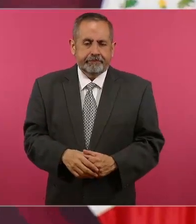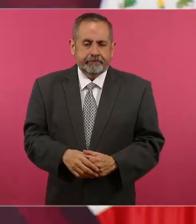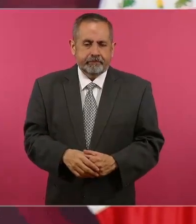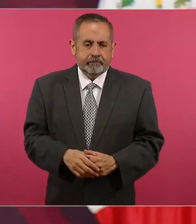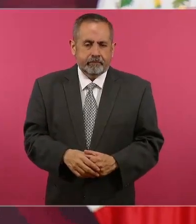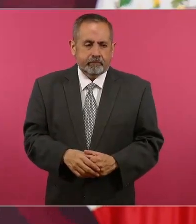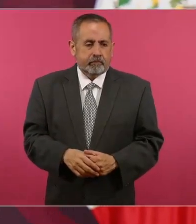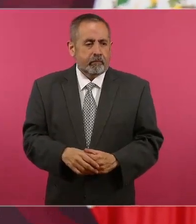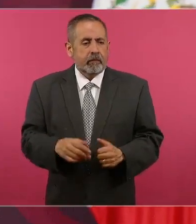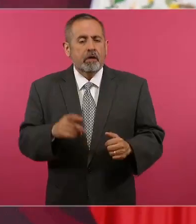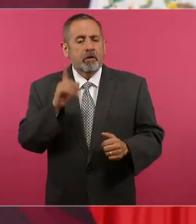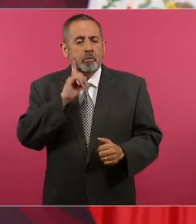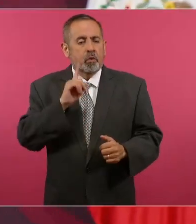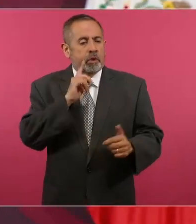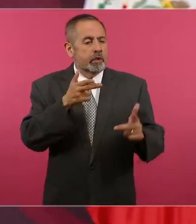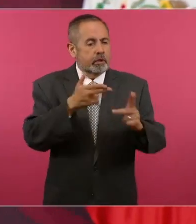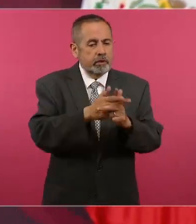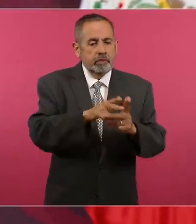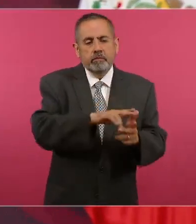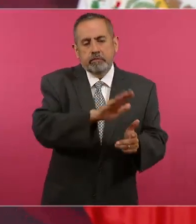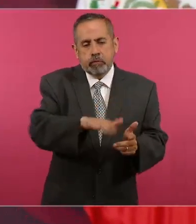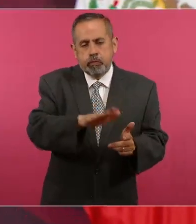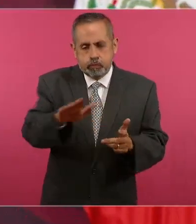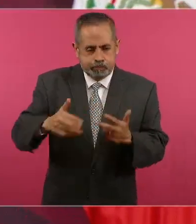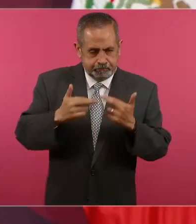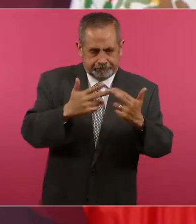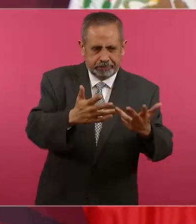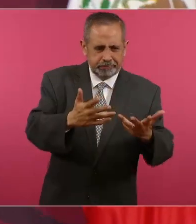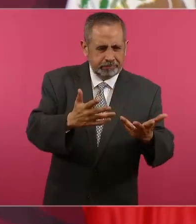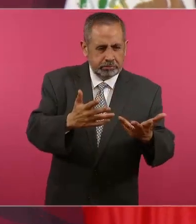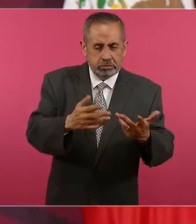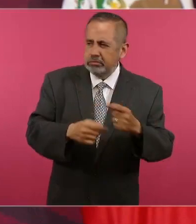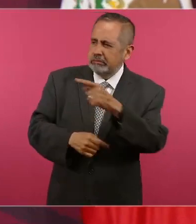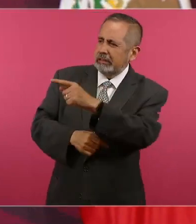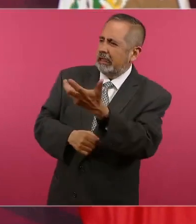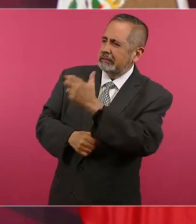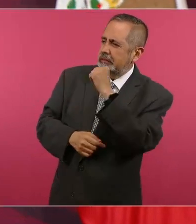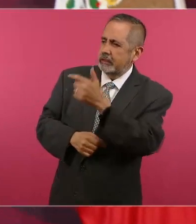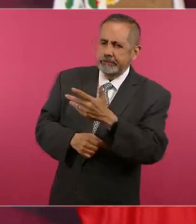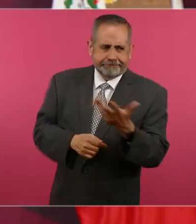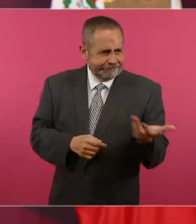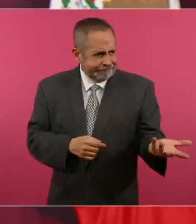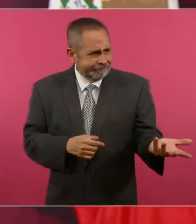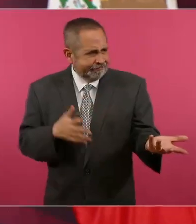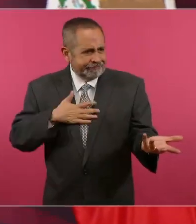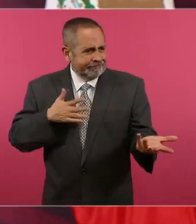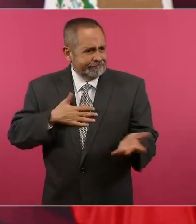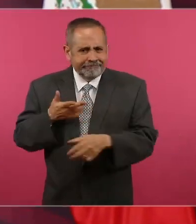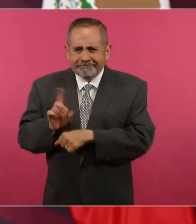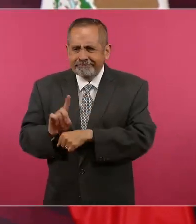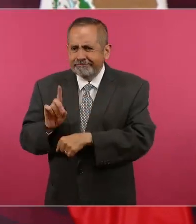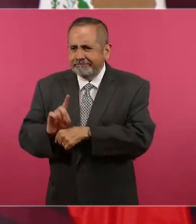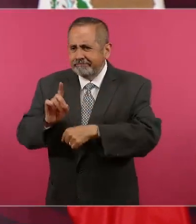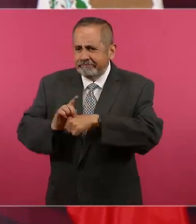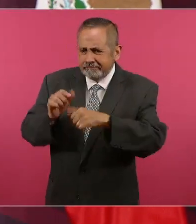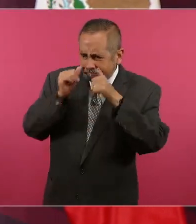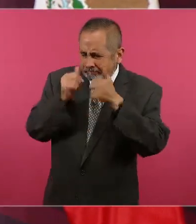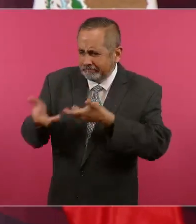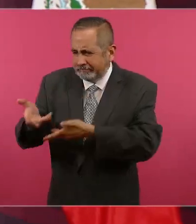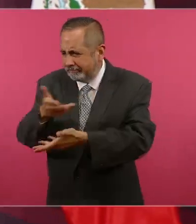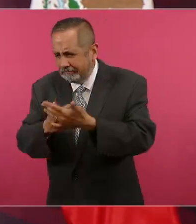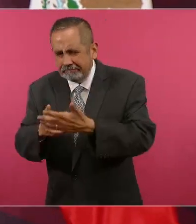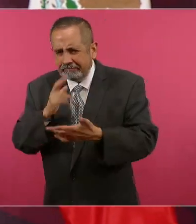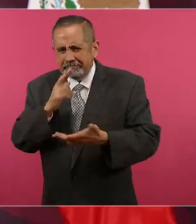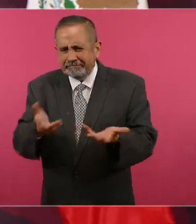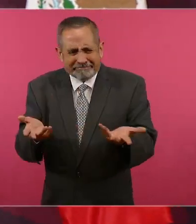los feminicidios y demás, cuando todos los días trabajamos en eso? Y ahí están los resultados. Hace